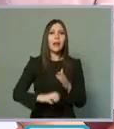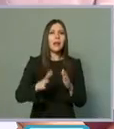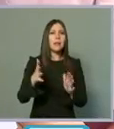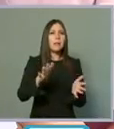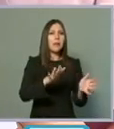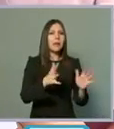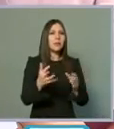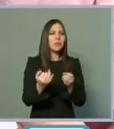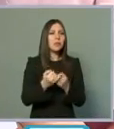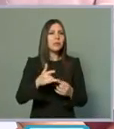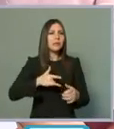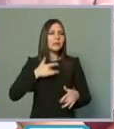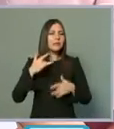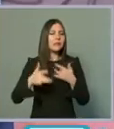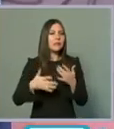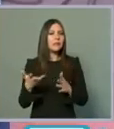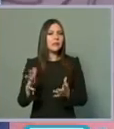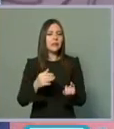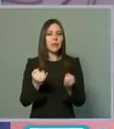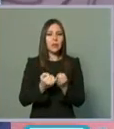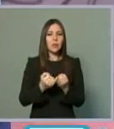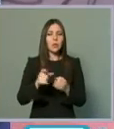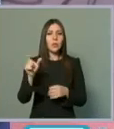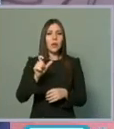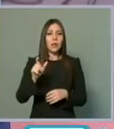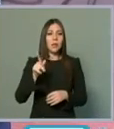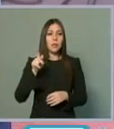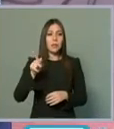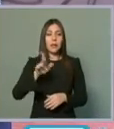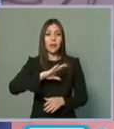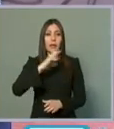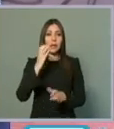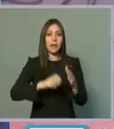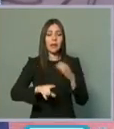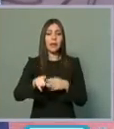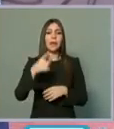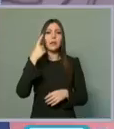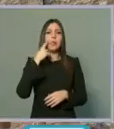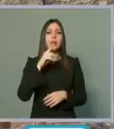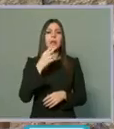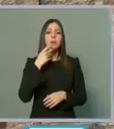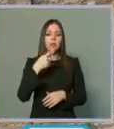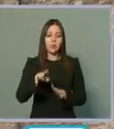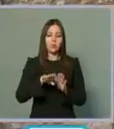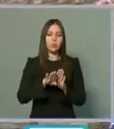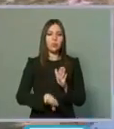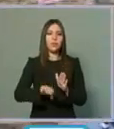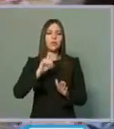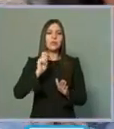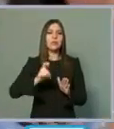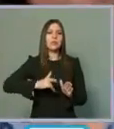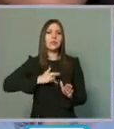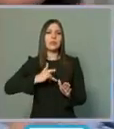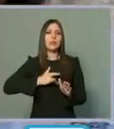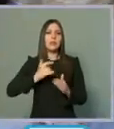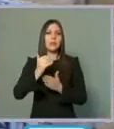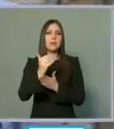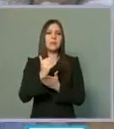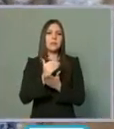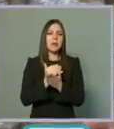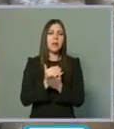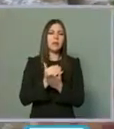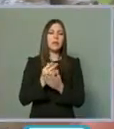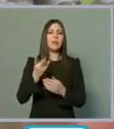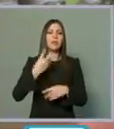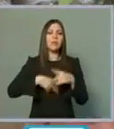similares, porque de hecho la menopausia significa un funcionamiento endocrino menor, ¿verdad? Empieza a producirse menos